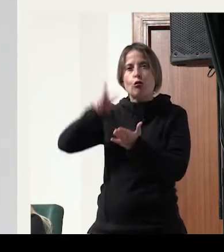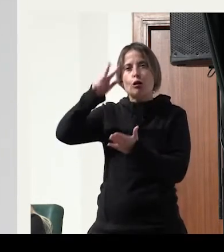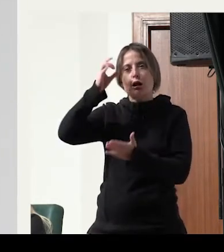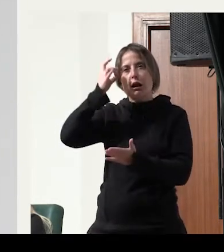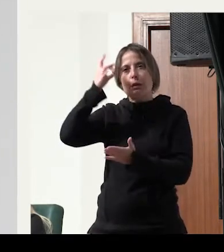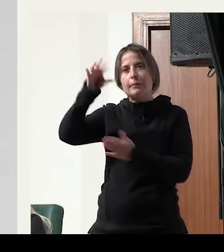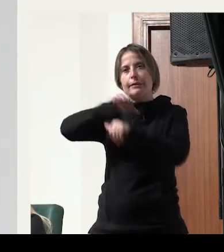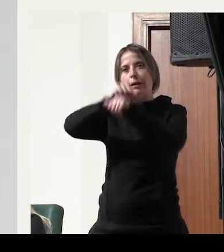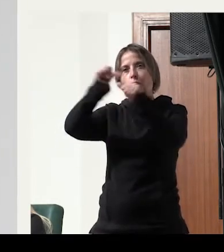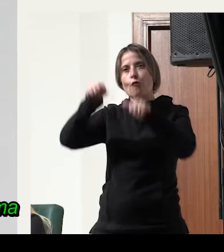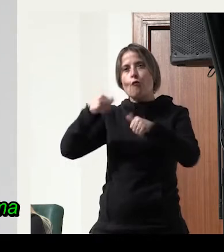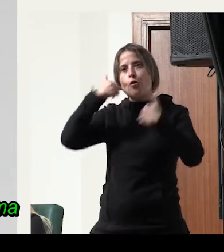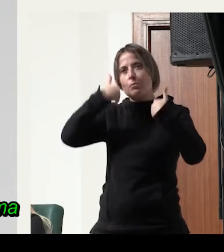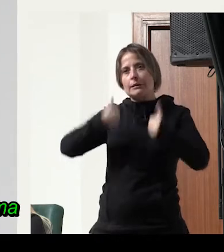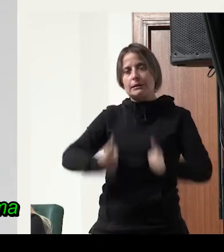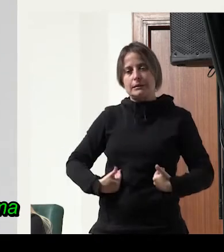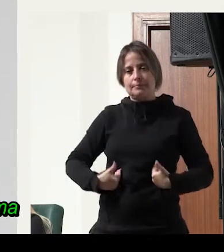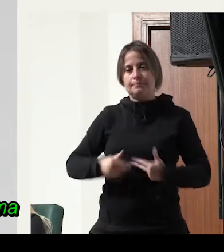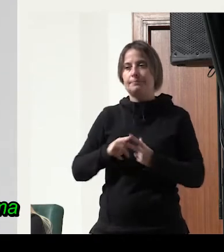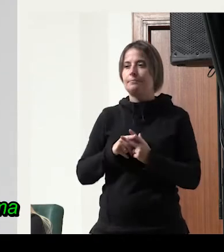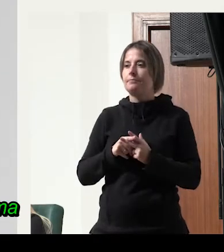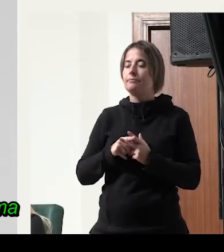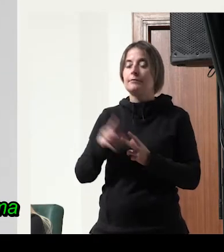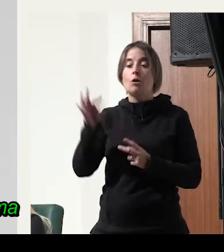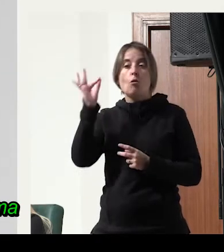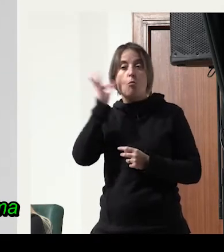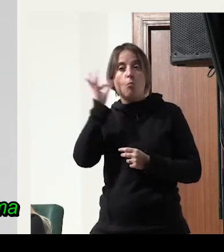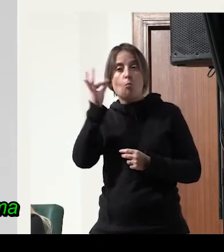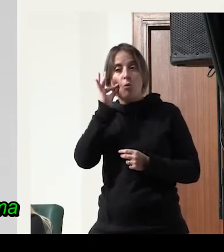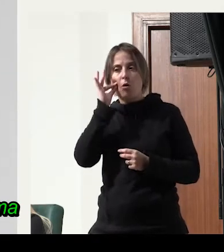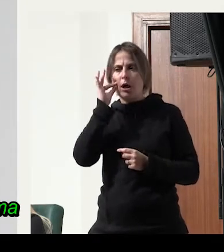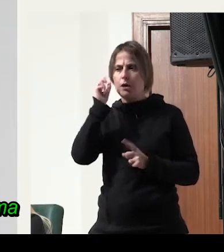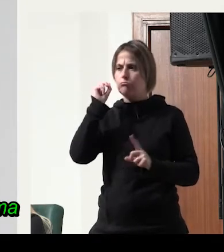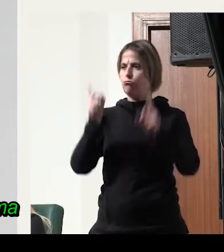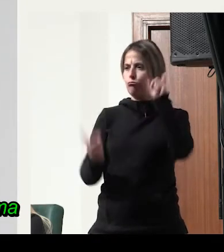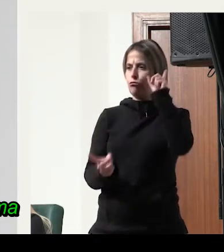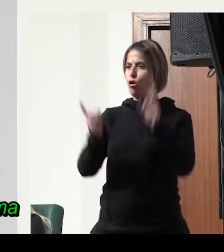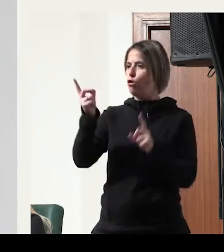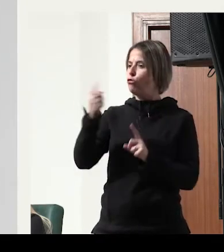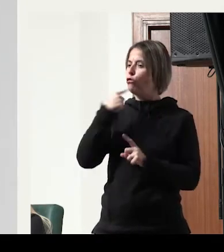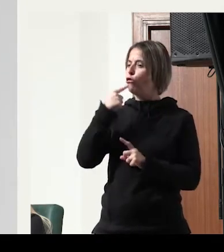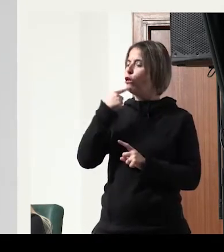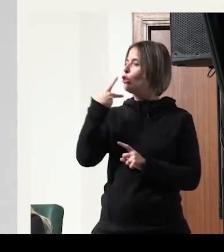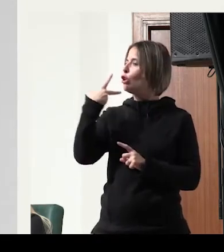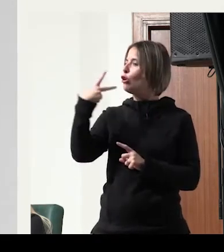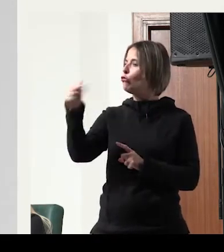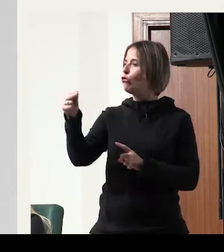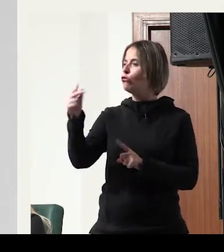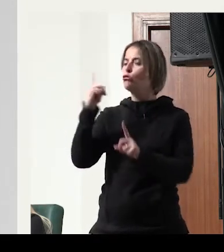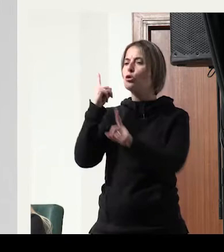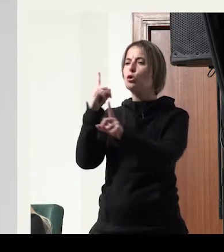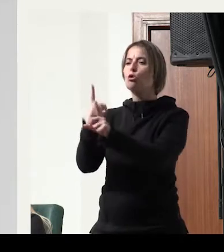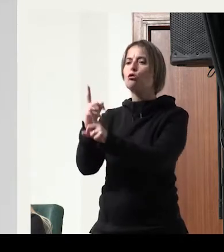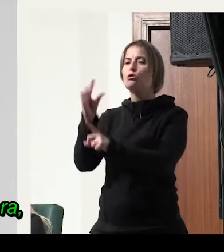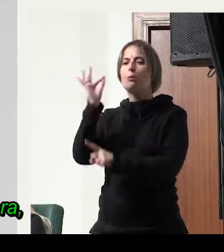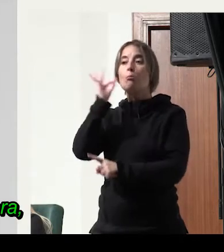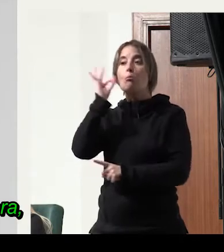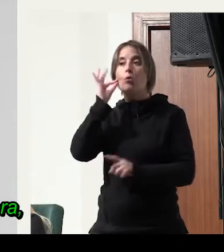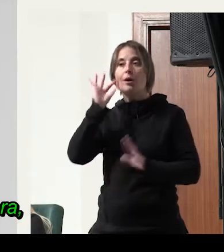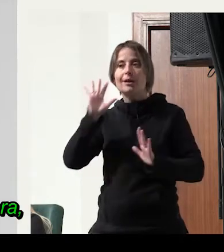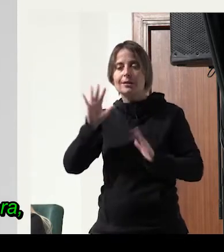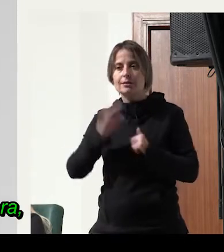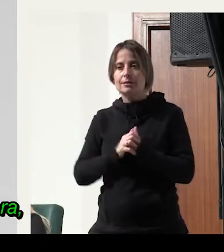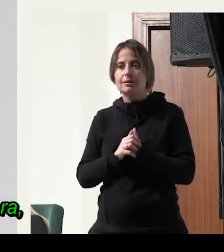ser. La mujer soberana de sí misma que dice no a la mujer. La mujer. La